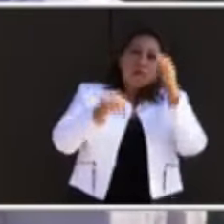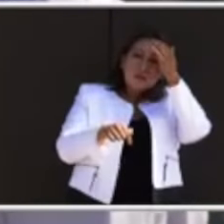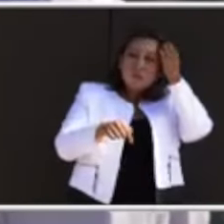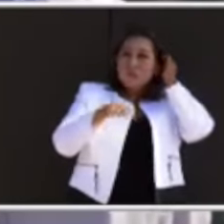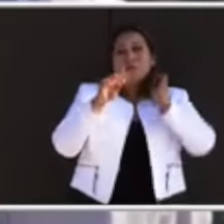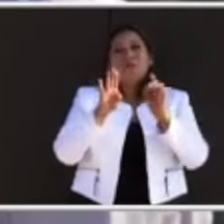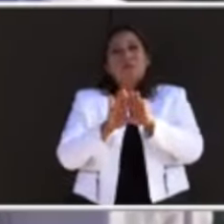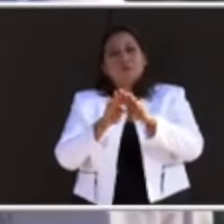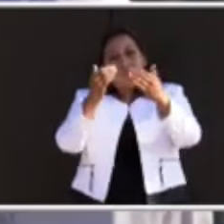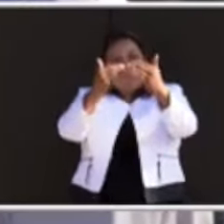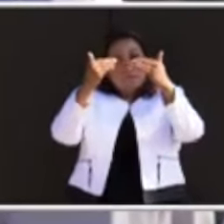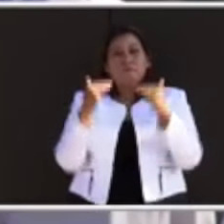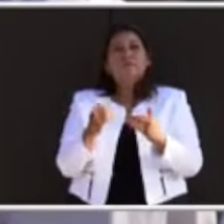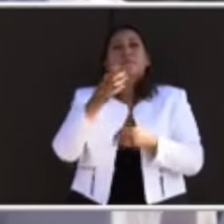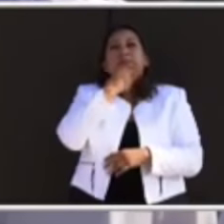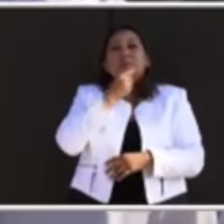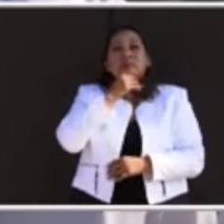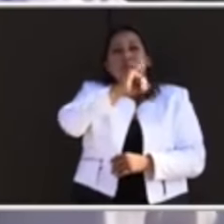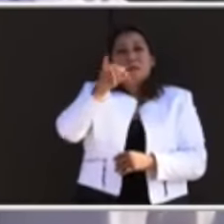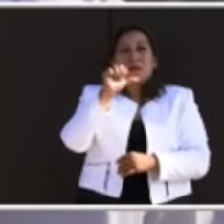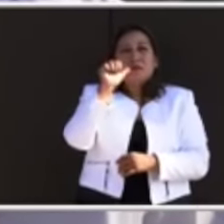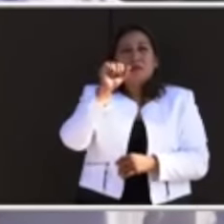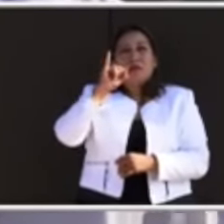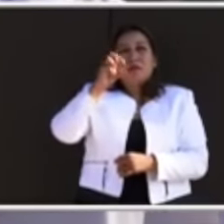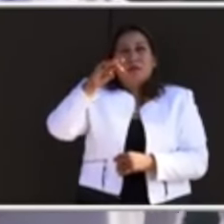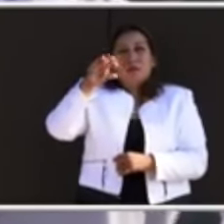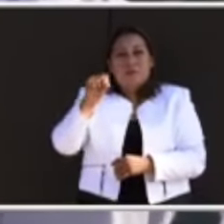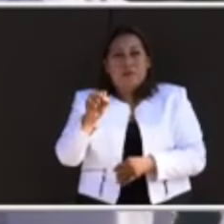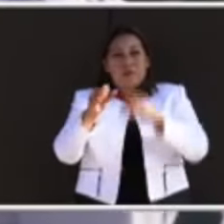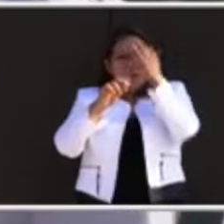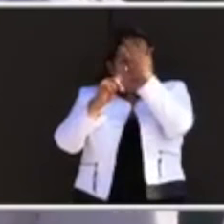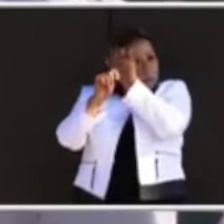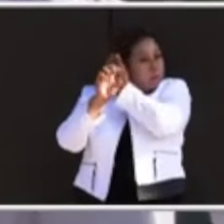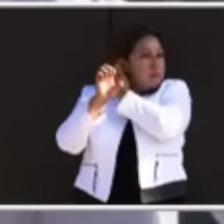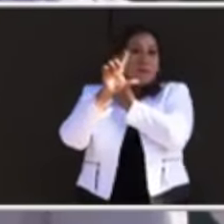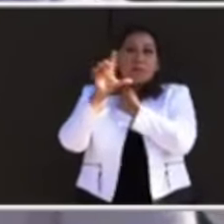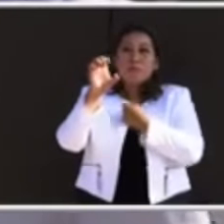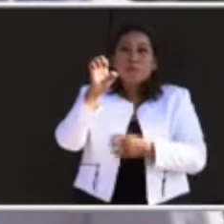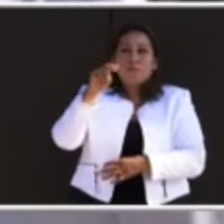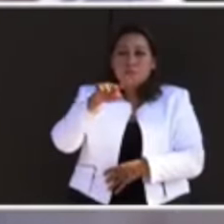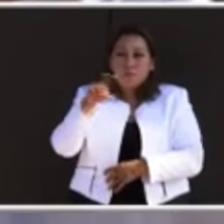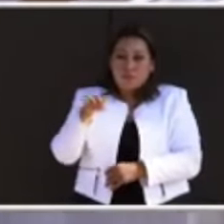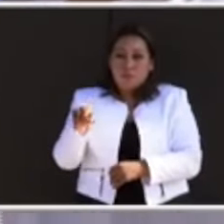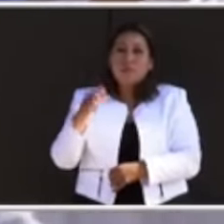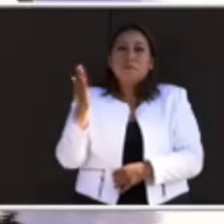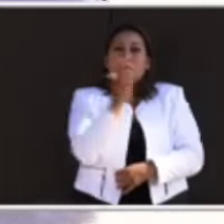Jaime Ignacio Téllez Marié será secretario de Seguridad Pública.